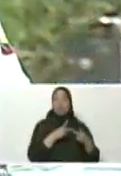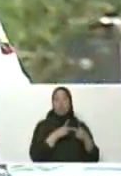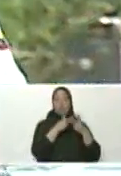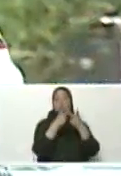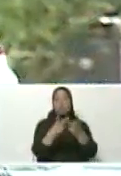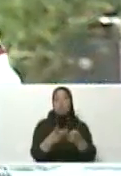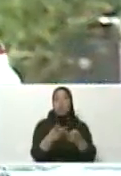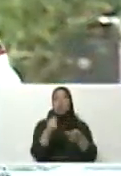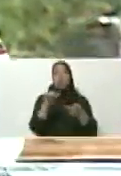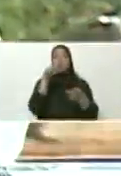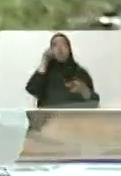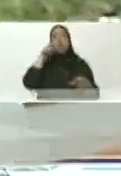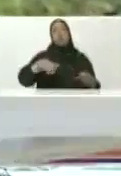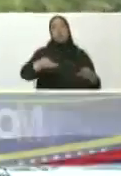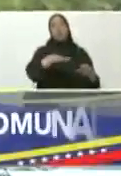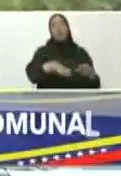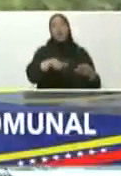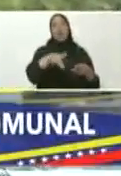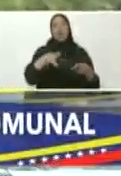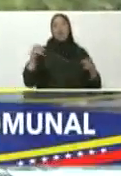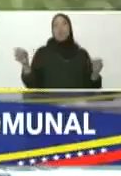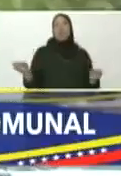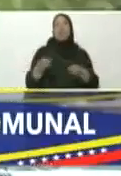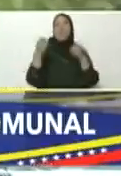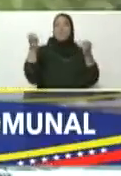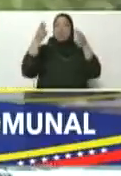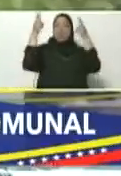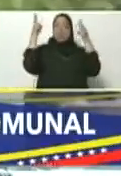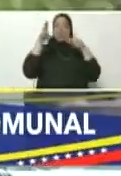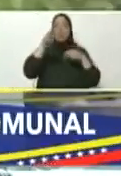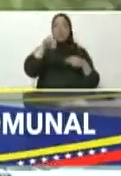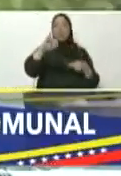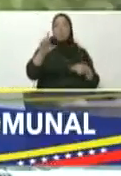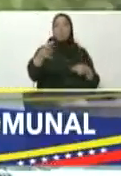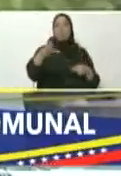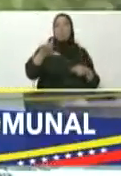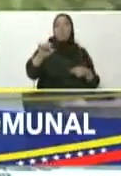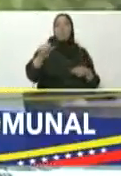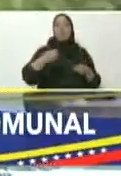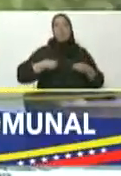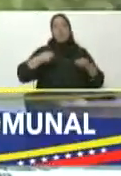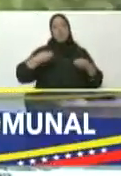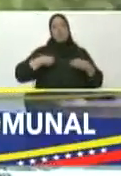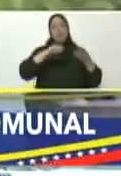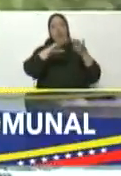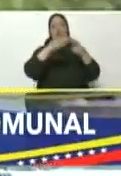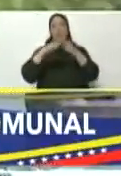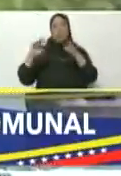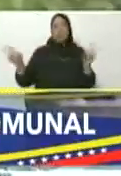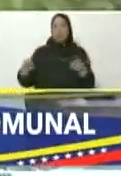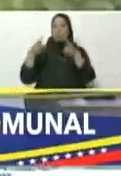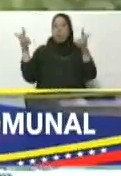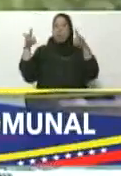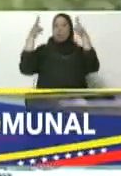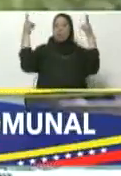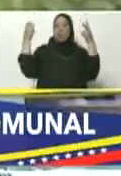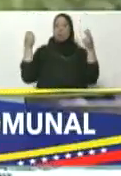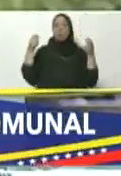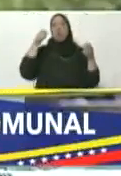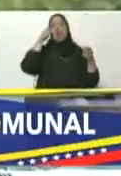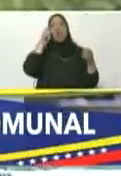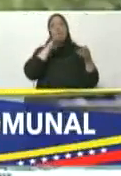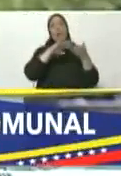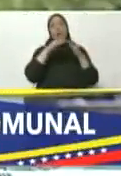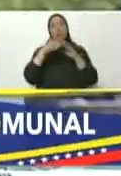el pueblo de Miguel Peña! ¡Que viva el pueblo del barrio Bicentenario! ¡Que viva el pueblo de la